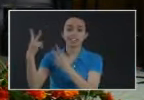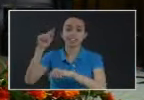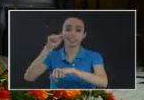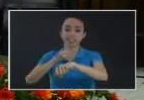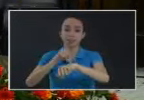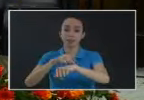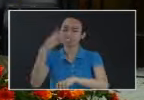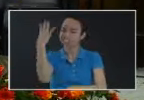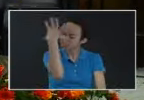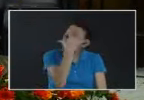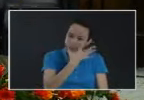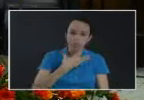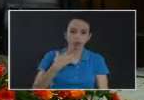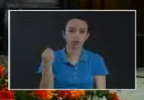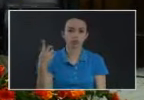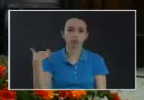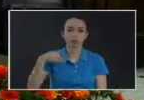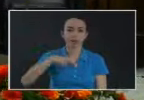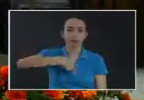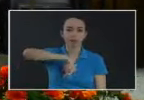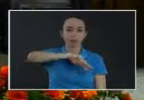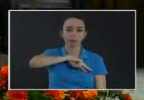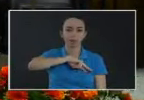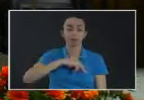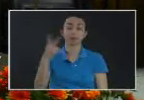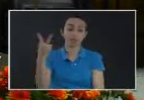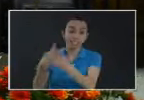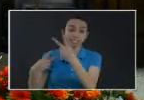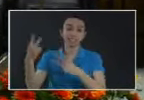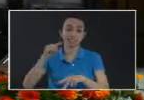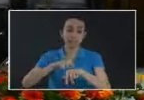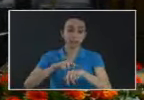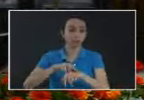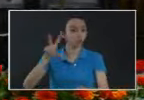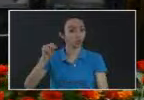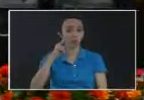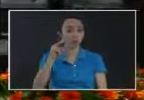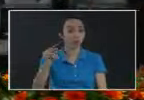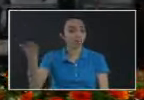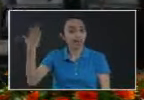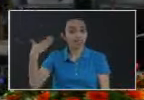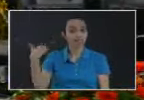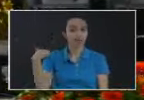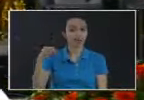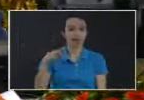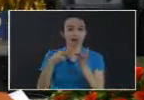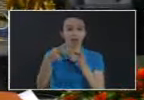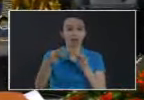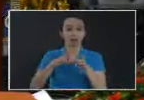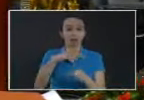preciosos para nosotros. Vienen tiempos nunca vistos para el pueblo de Dios.